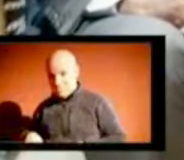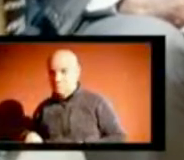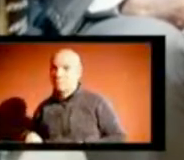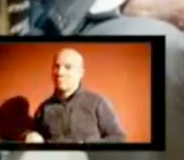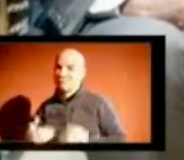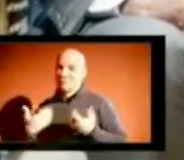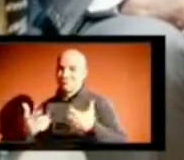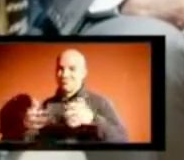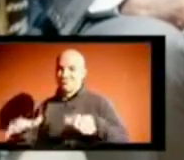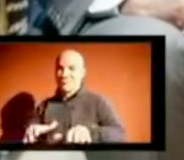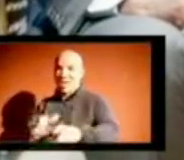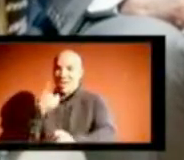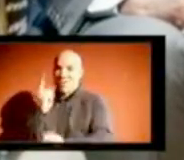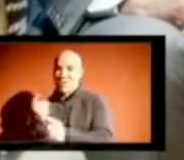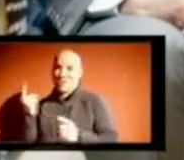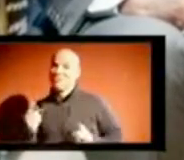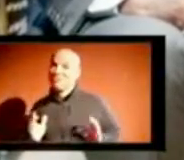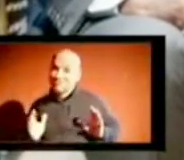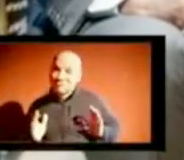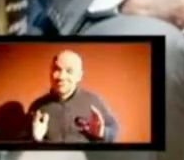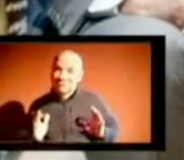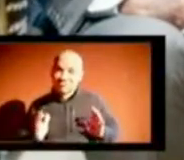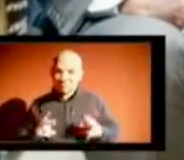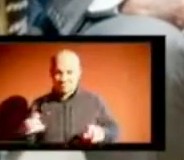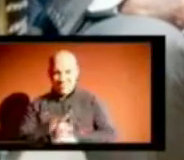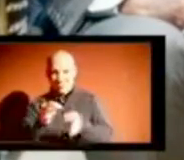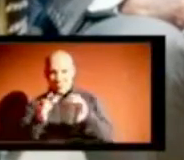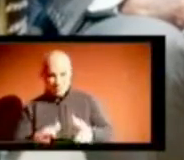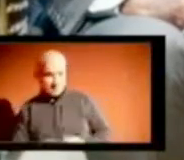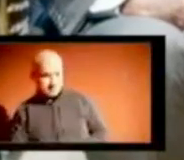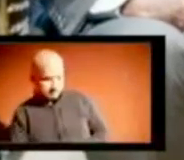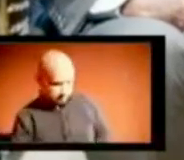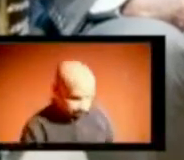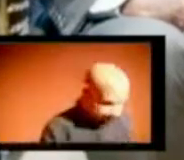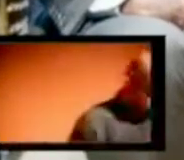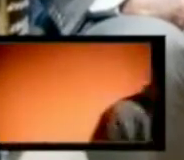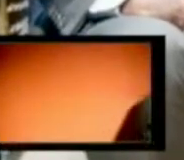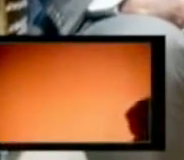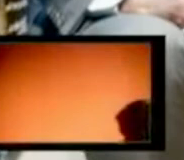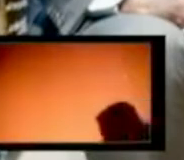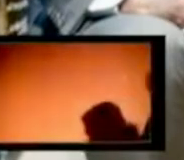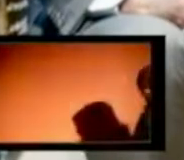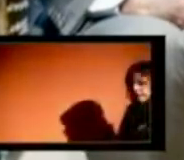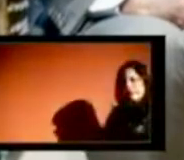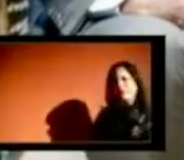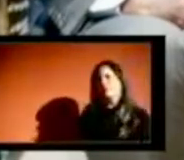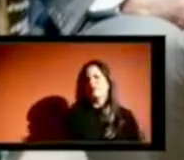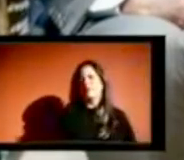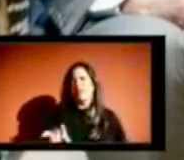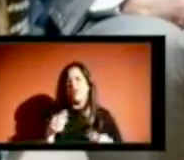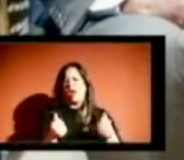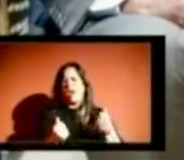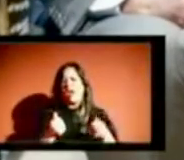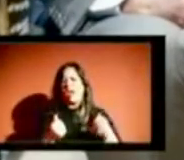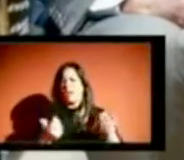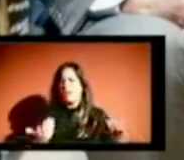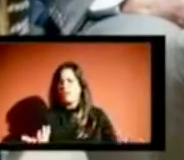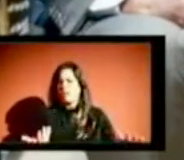responda y cumpla con estas órdenes. Pero el vehículo. ¿Dónde? El vehículo está